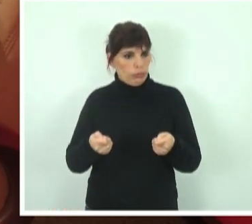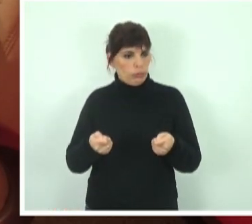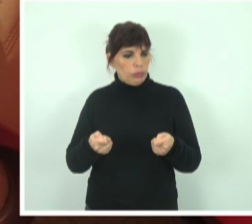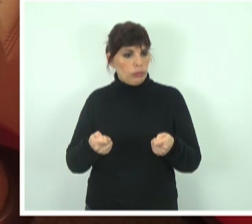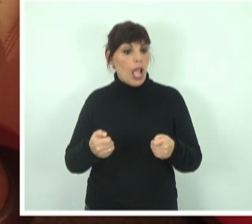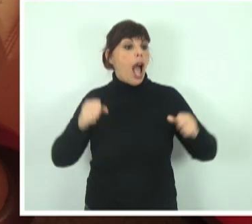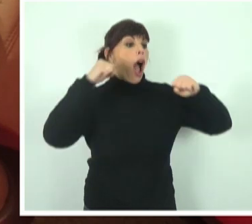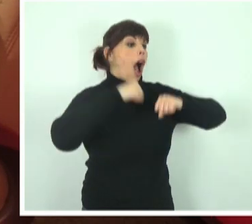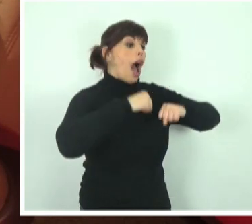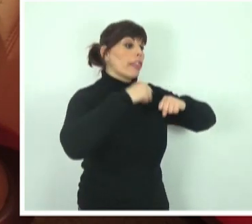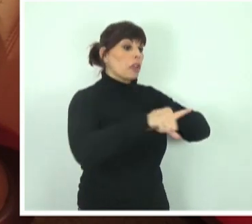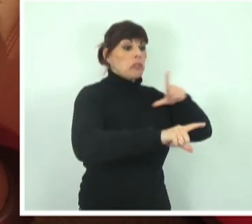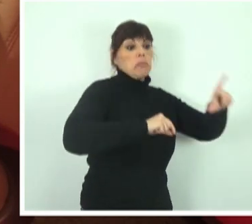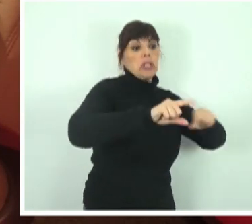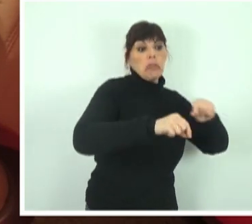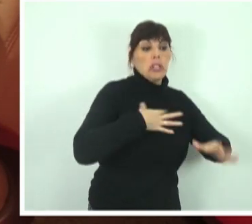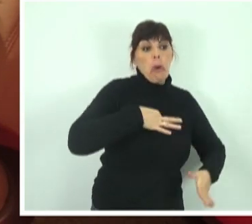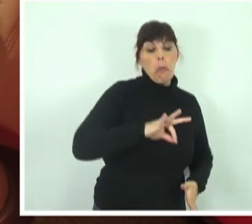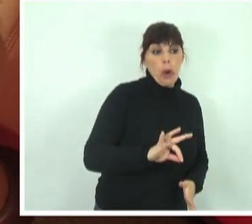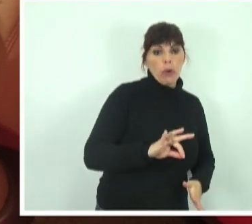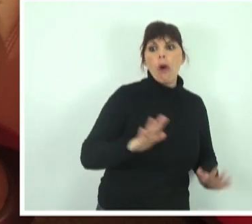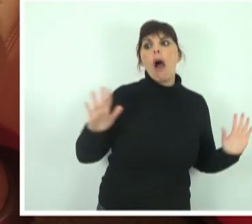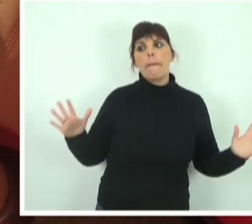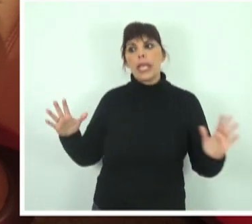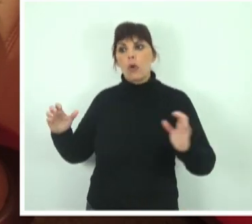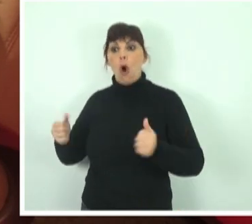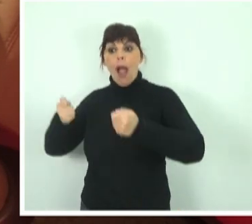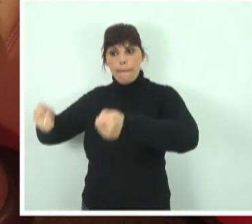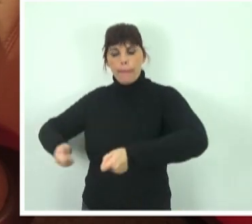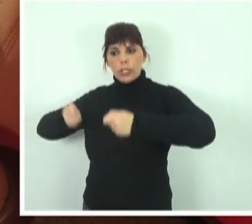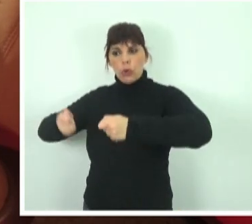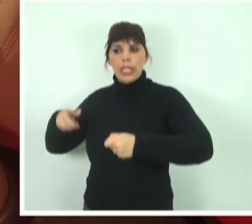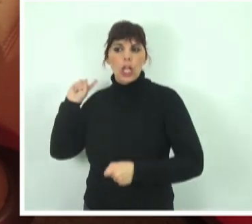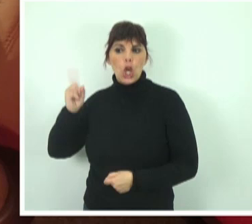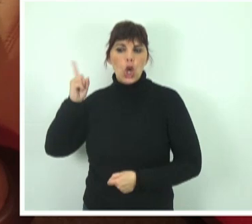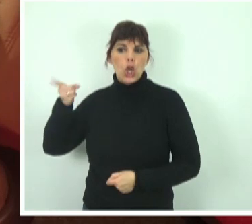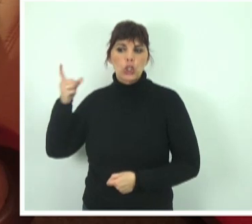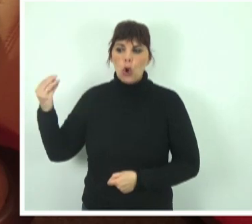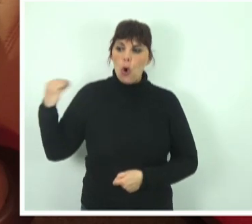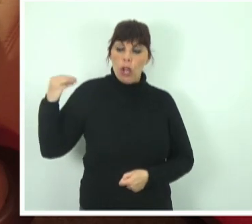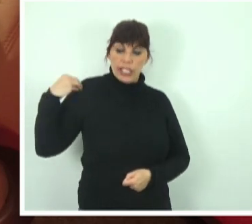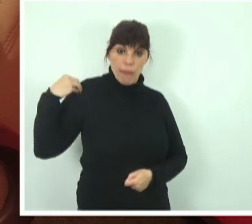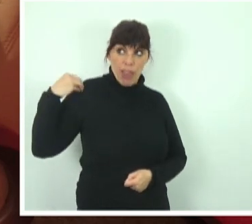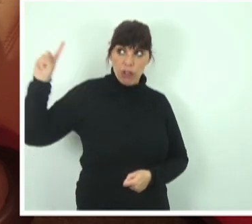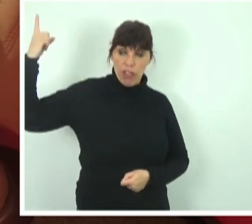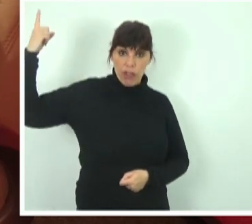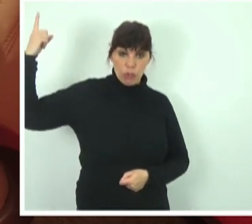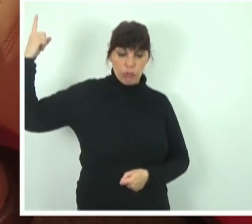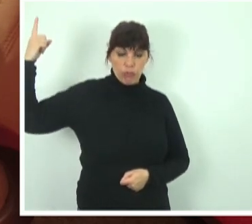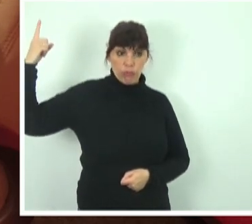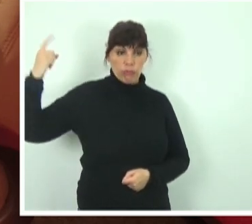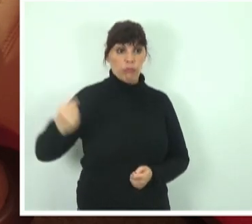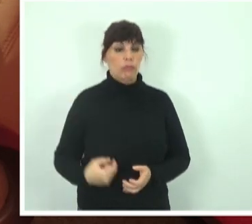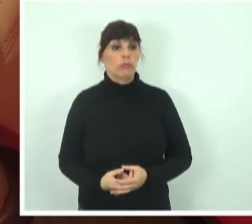elegidos, pastores no. Pastores son llamados. ¿Quién llama al pastorado? Solo